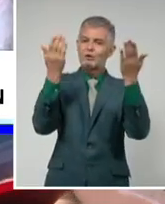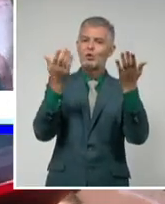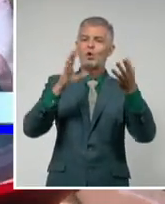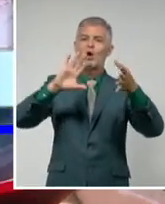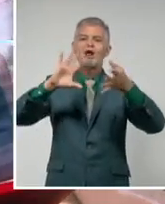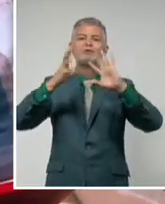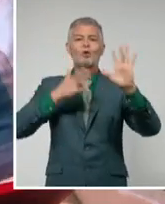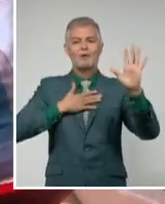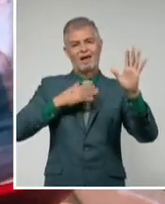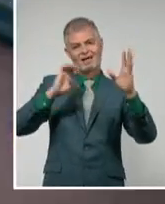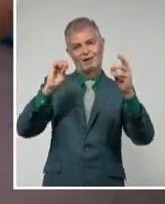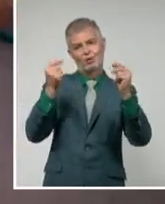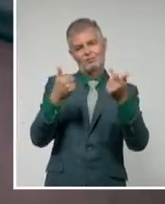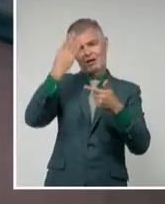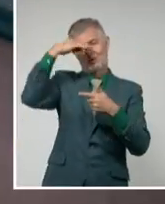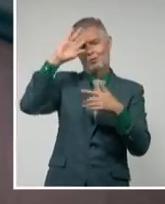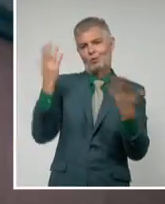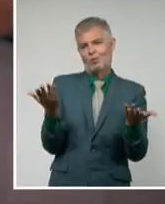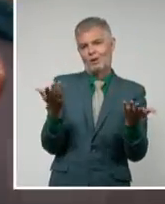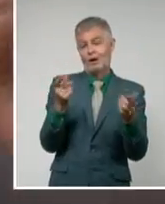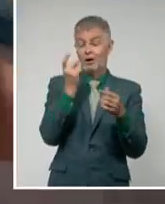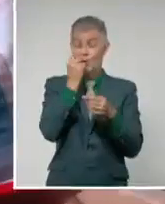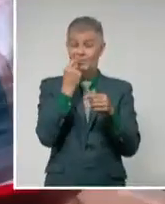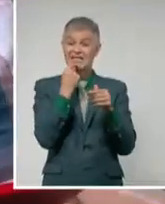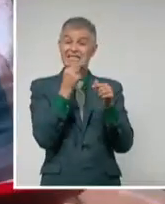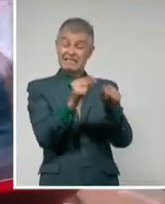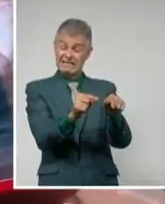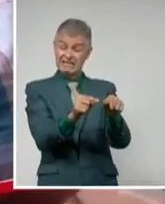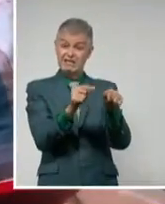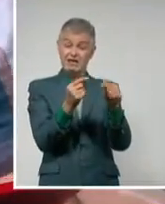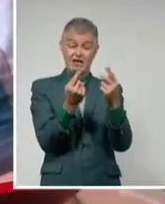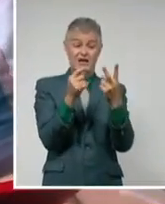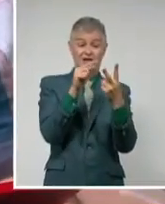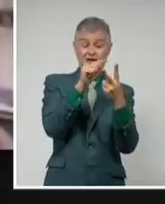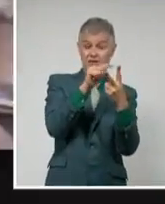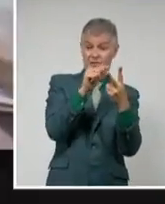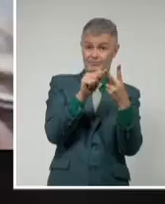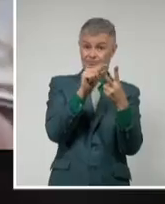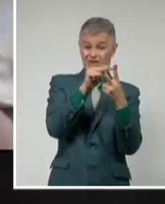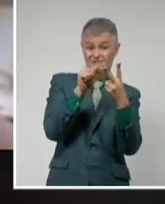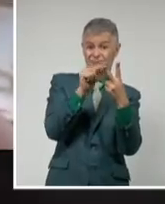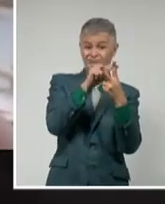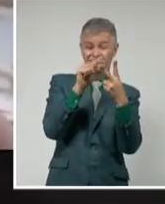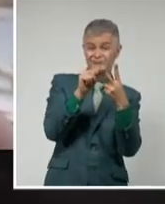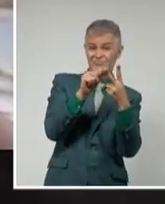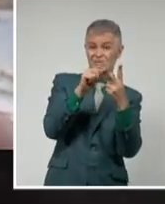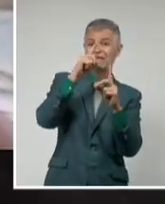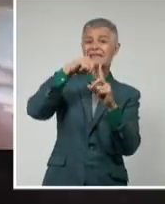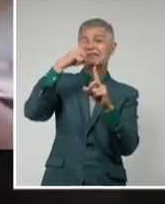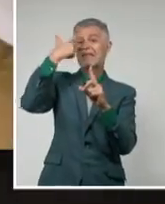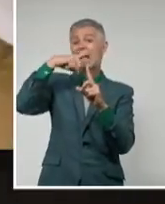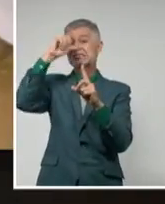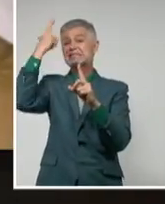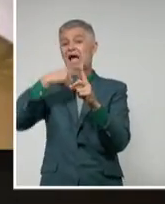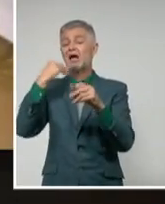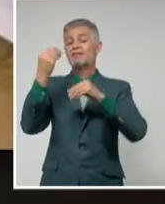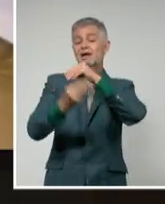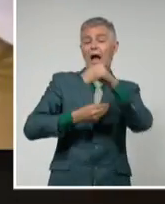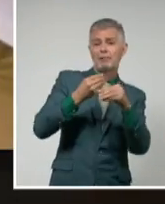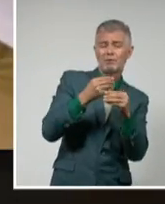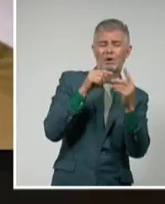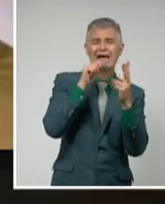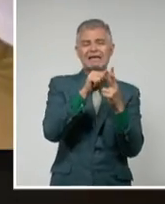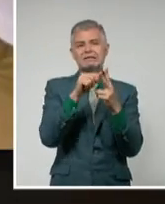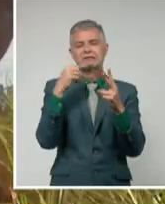poder avanzar, dice Toirac Ayala, teniendo una moneda que posee dos tasas de cambio, lo cual conlleva a distorsiones